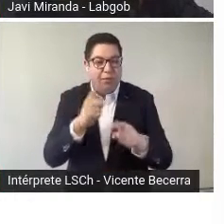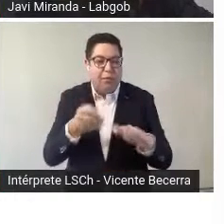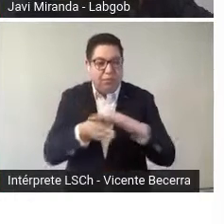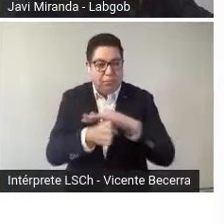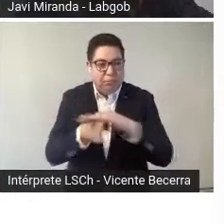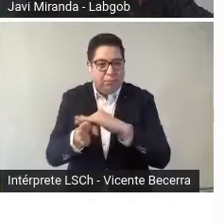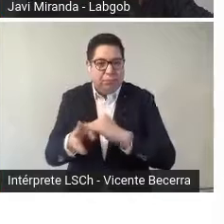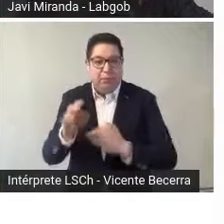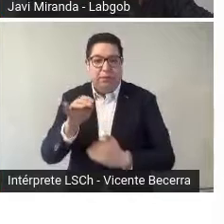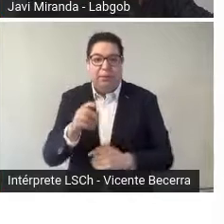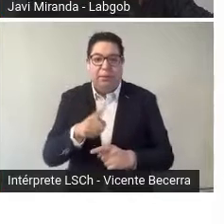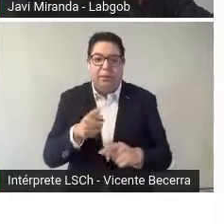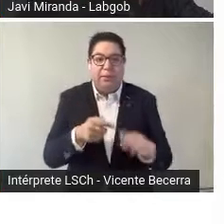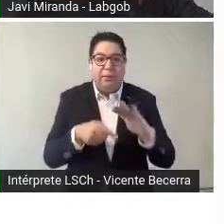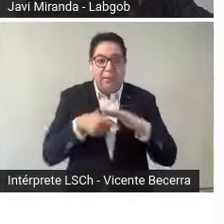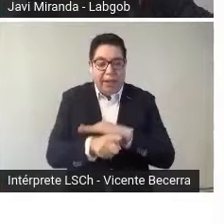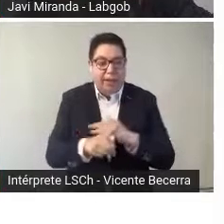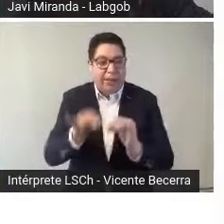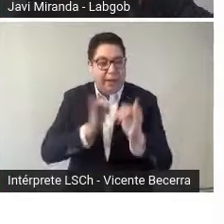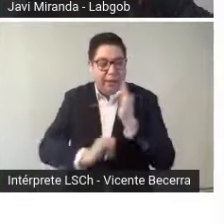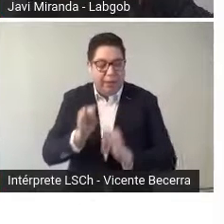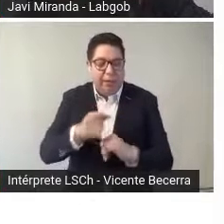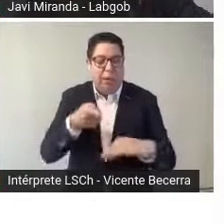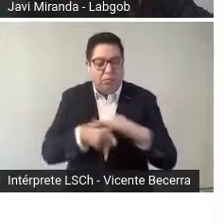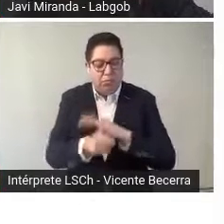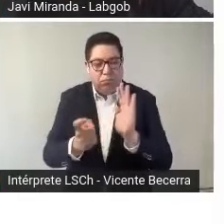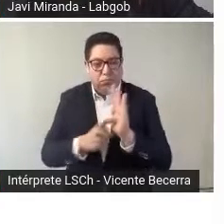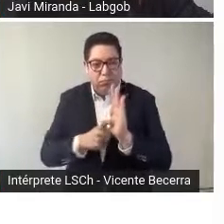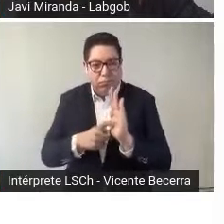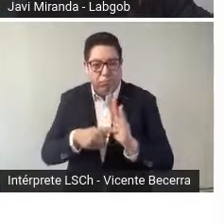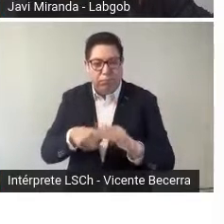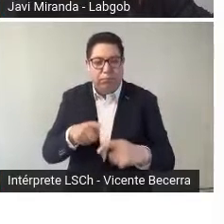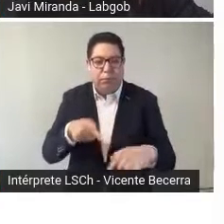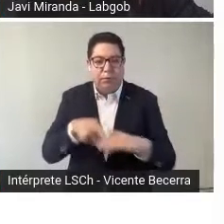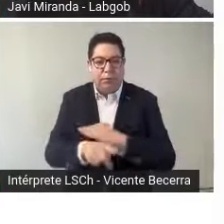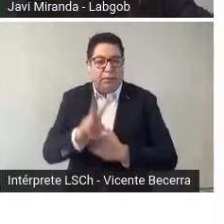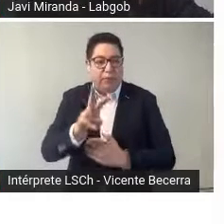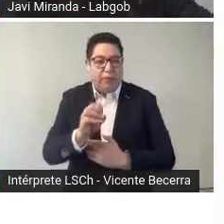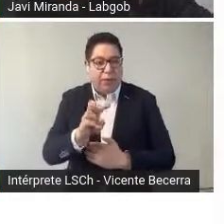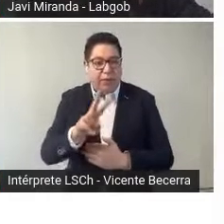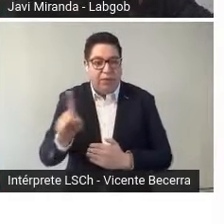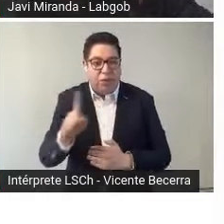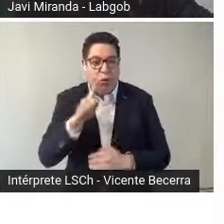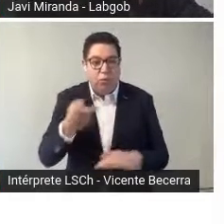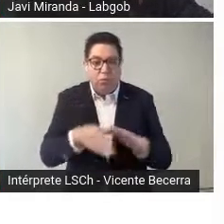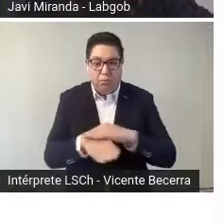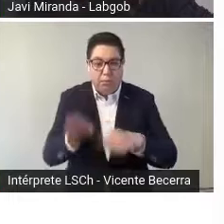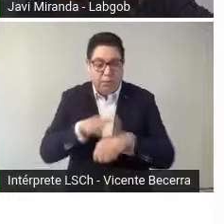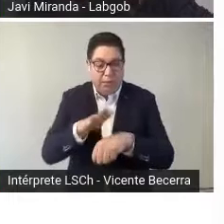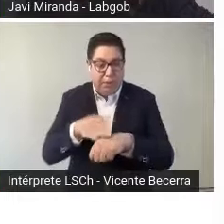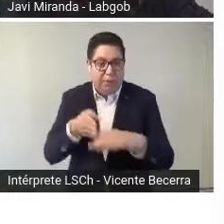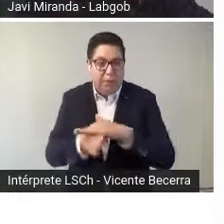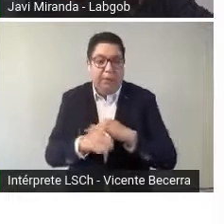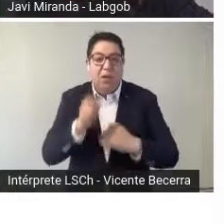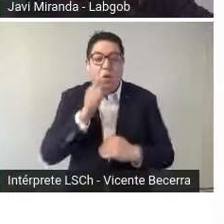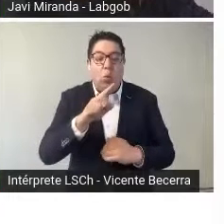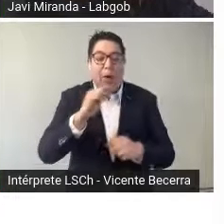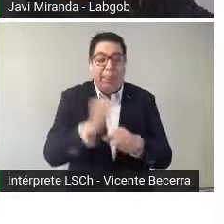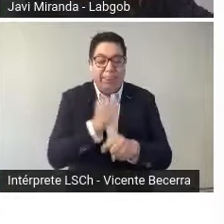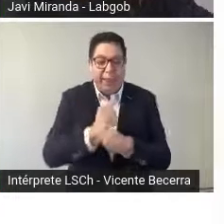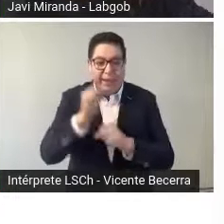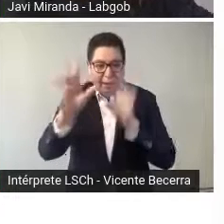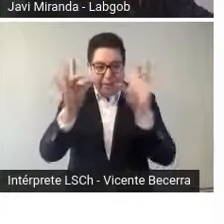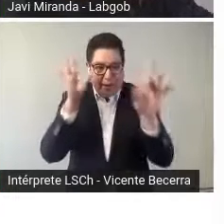a innovadorespublicos.cl, a meterse al encuentro 2020-2021 y elegir el taller que más les